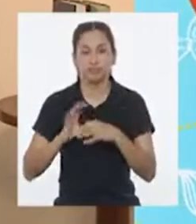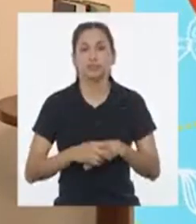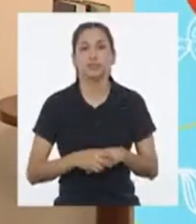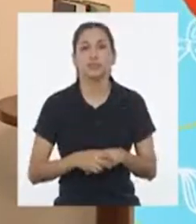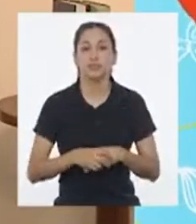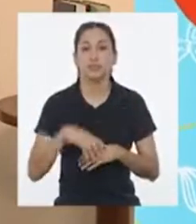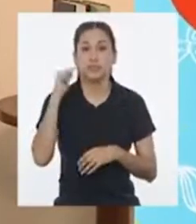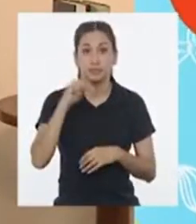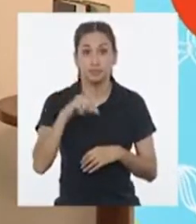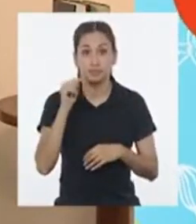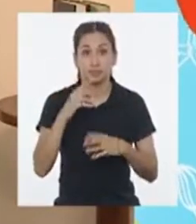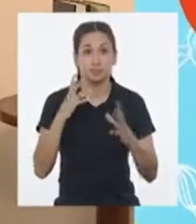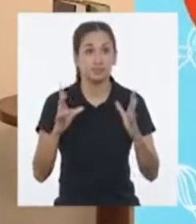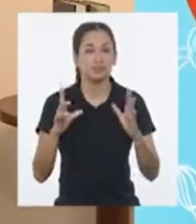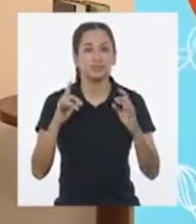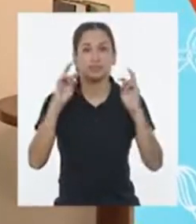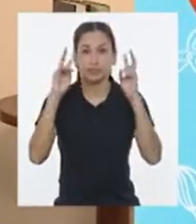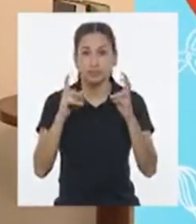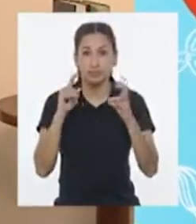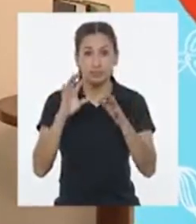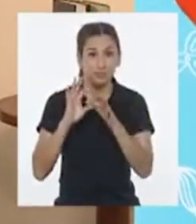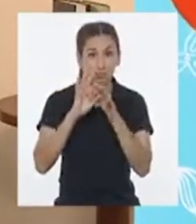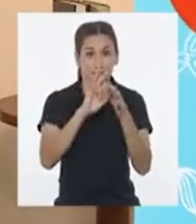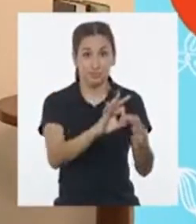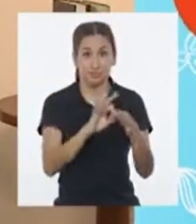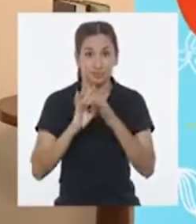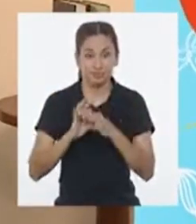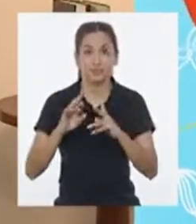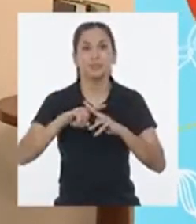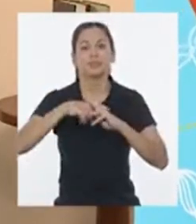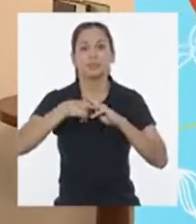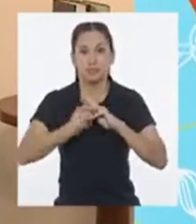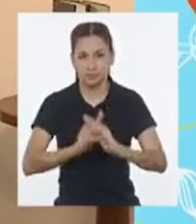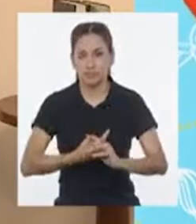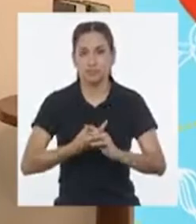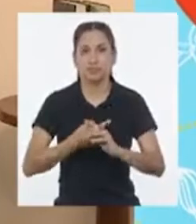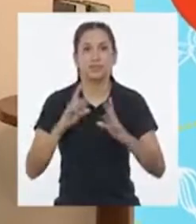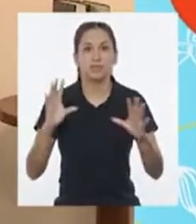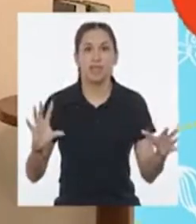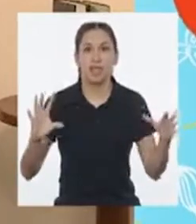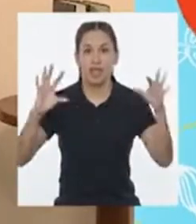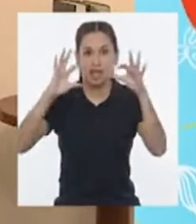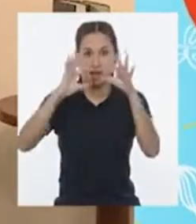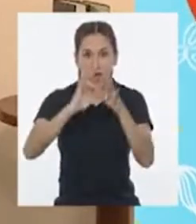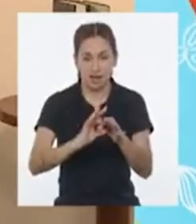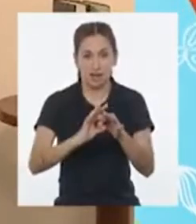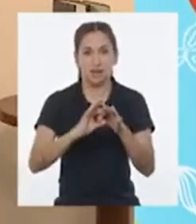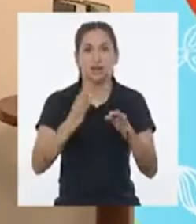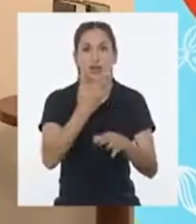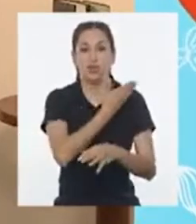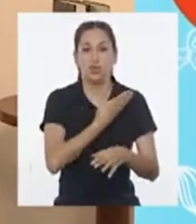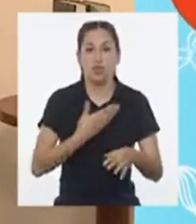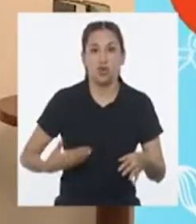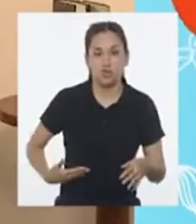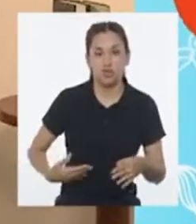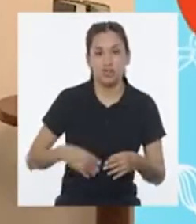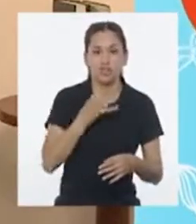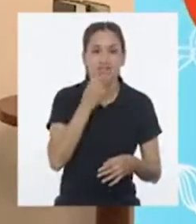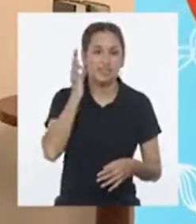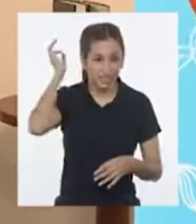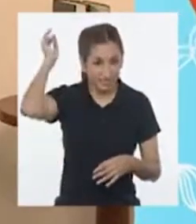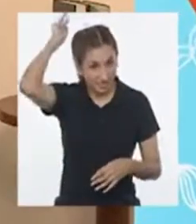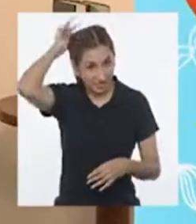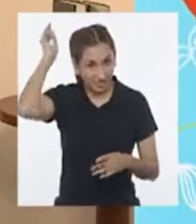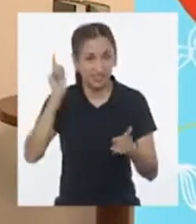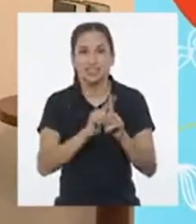ellos. Con el establecimiento de estos lazos se formaron las alianzas entre el Estado